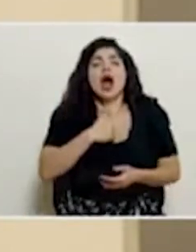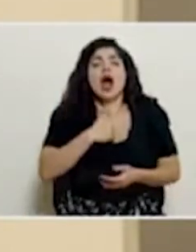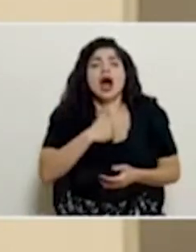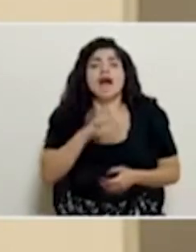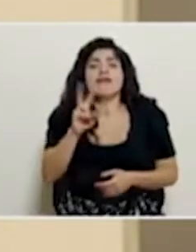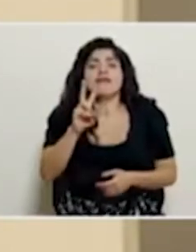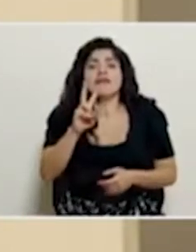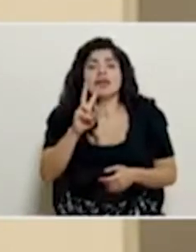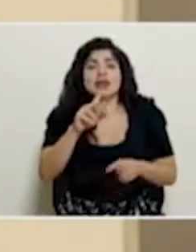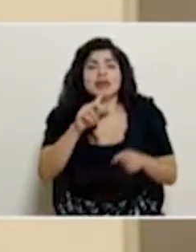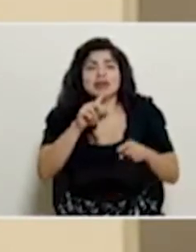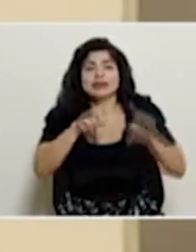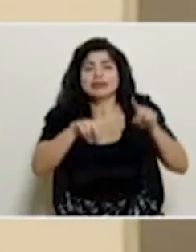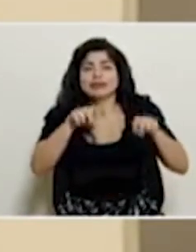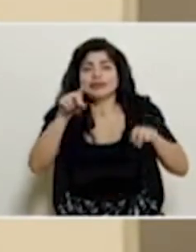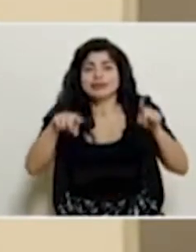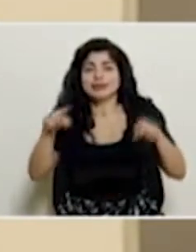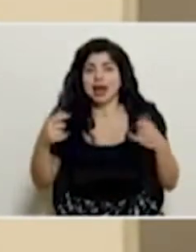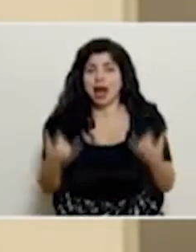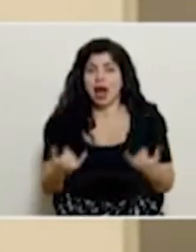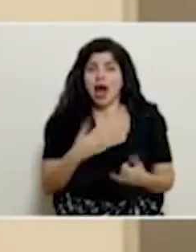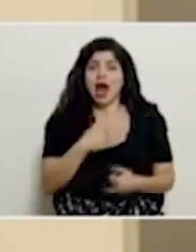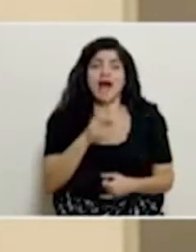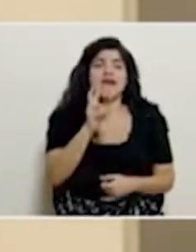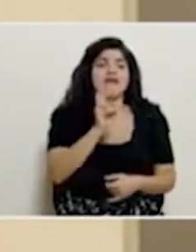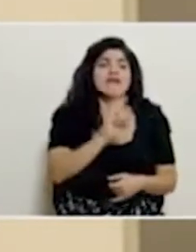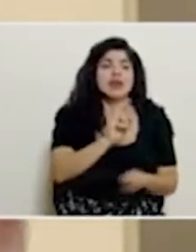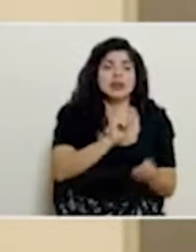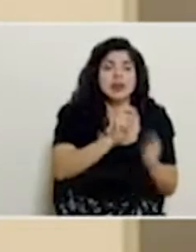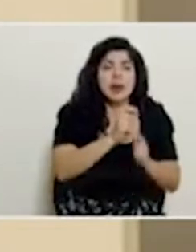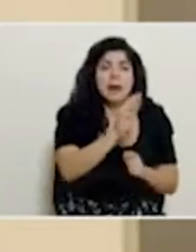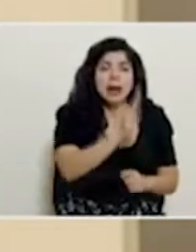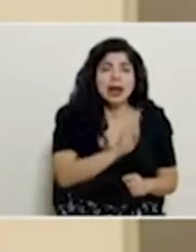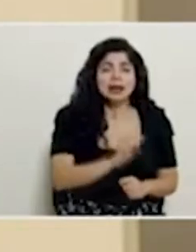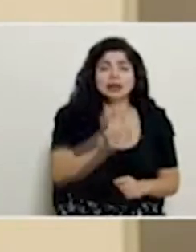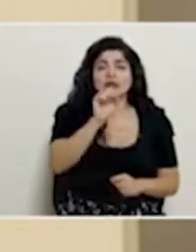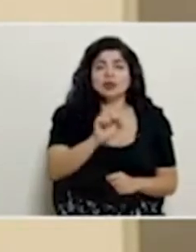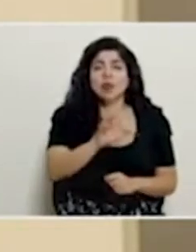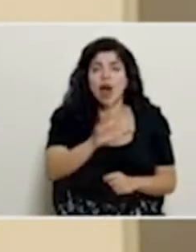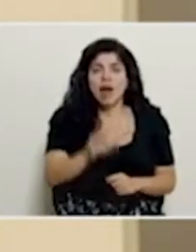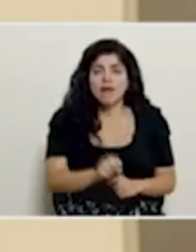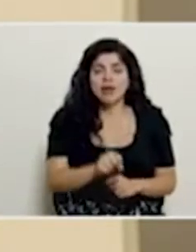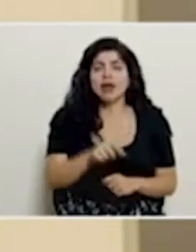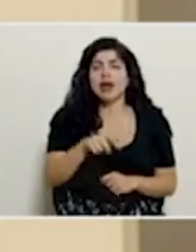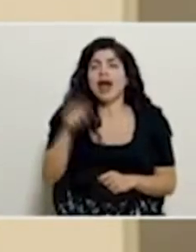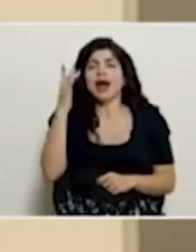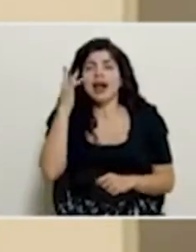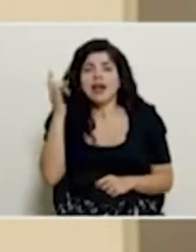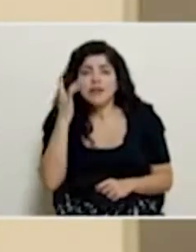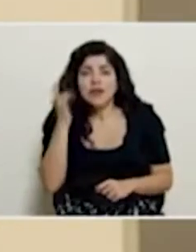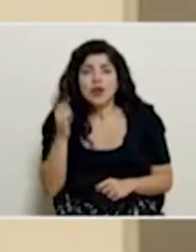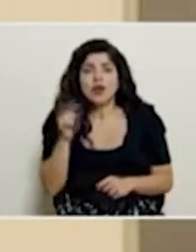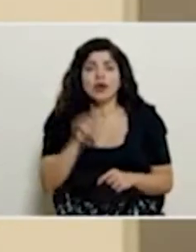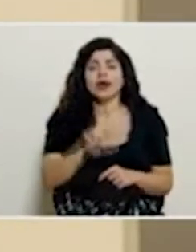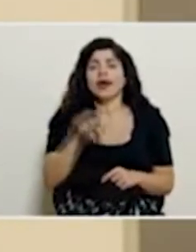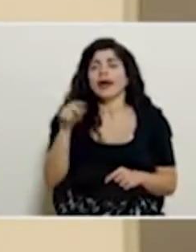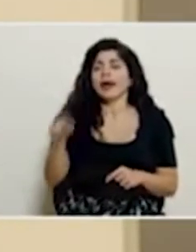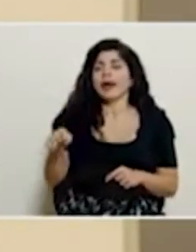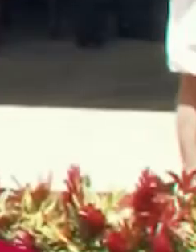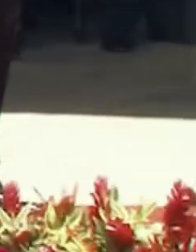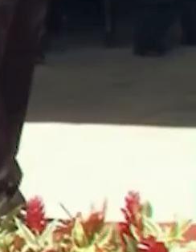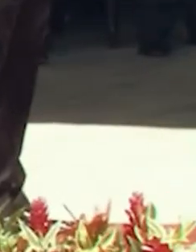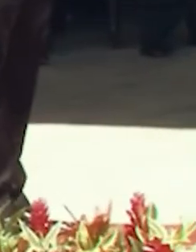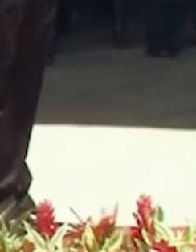variante brasileña, la de Sudáfrica, algunas de California, y por eso es que no tenemos que bajar la